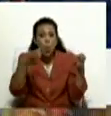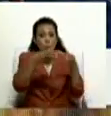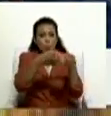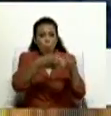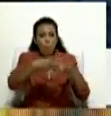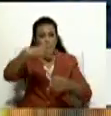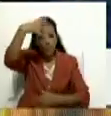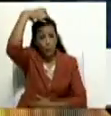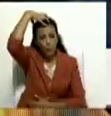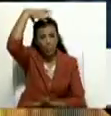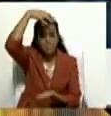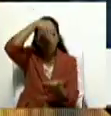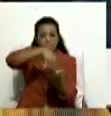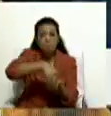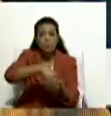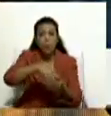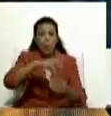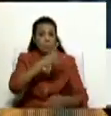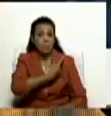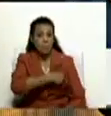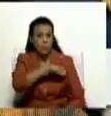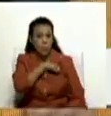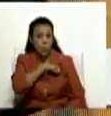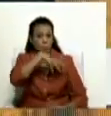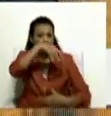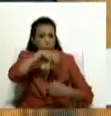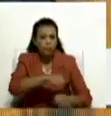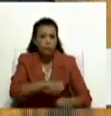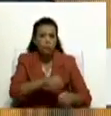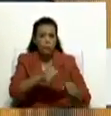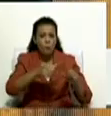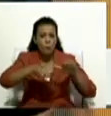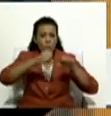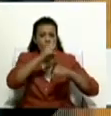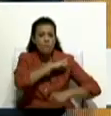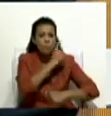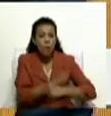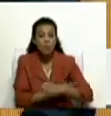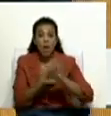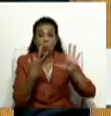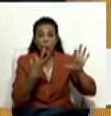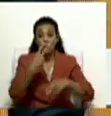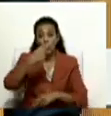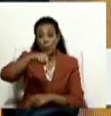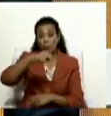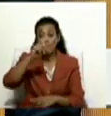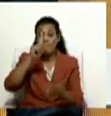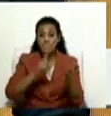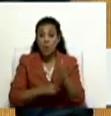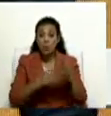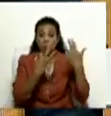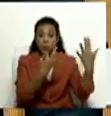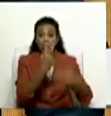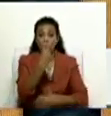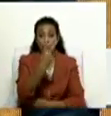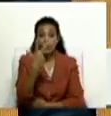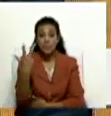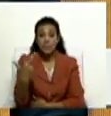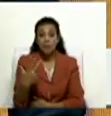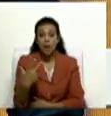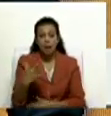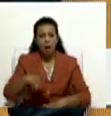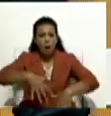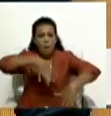Imperial en Venezuela y uno de los últimos en nuestra América el 8 de noviembre de 1823 las fuerzas